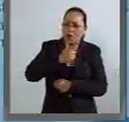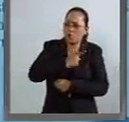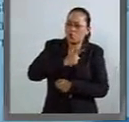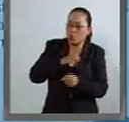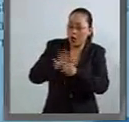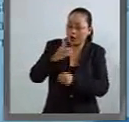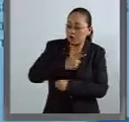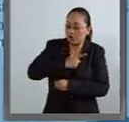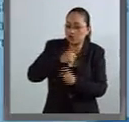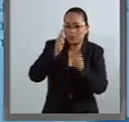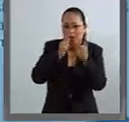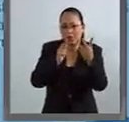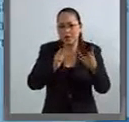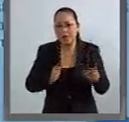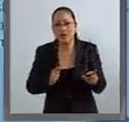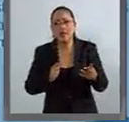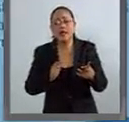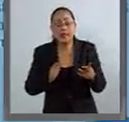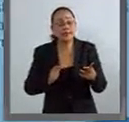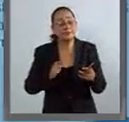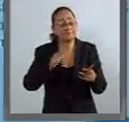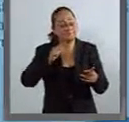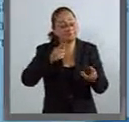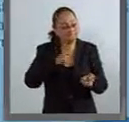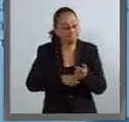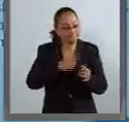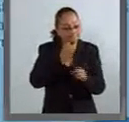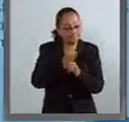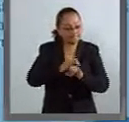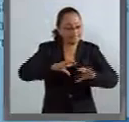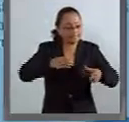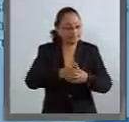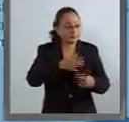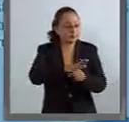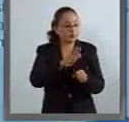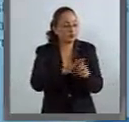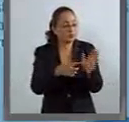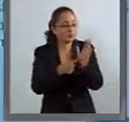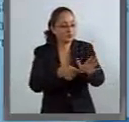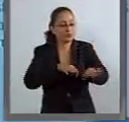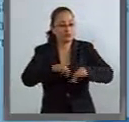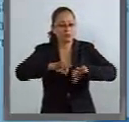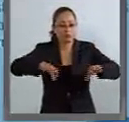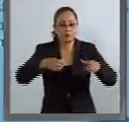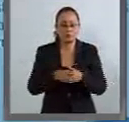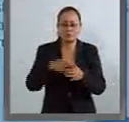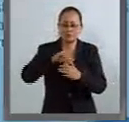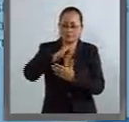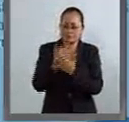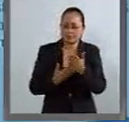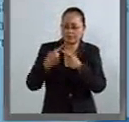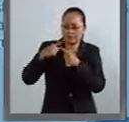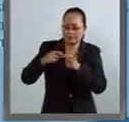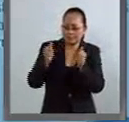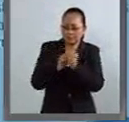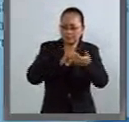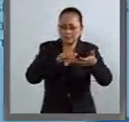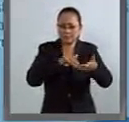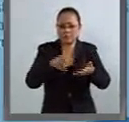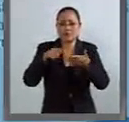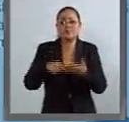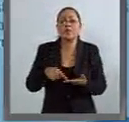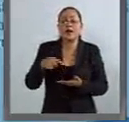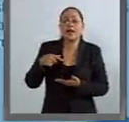los temas. Los medios digitales reflejan el trabajo que están haciendo mediante imágenes y textos, y en el caso de